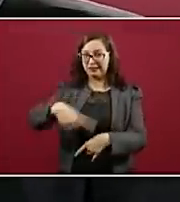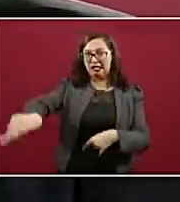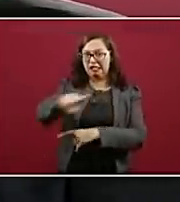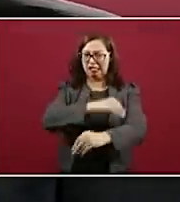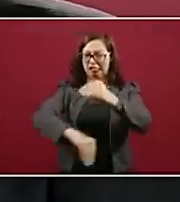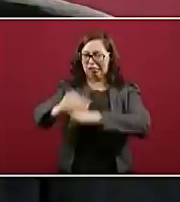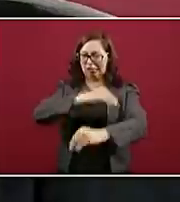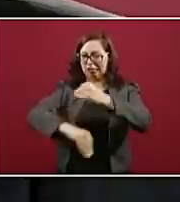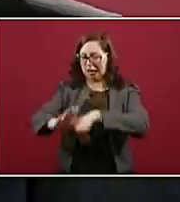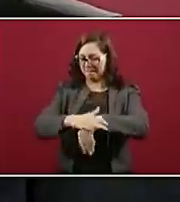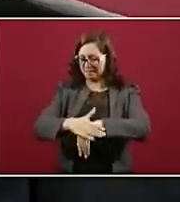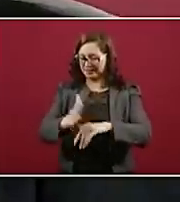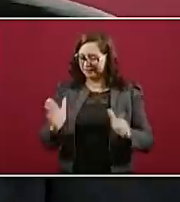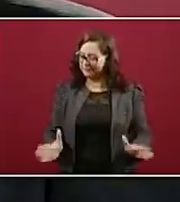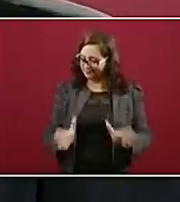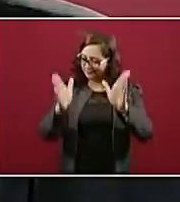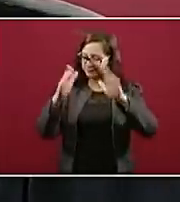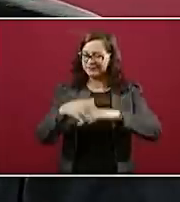Para